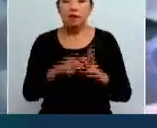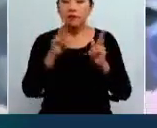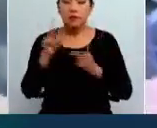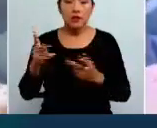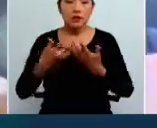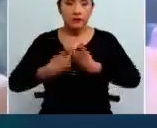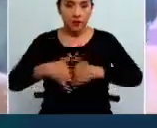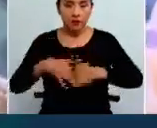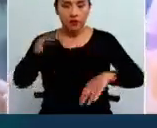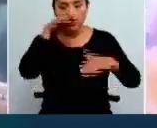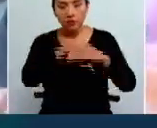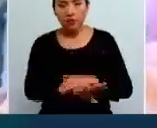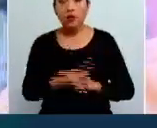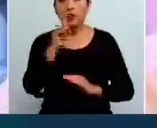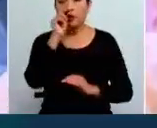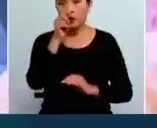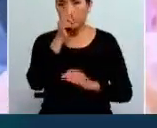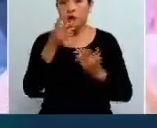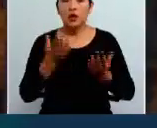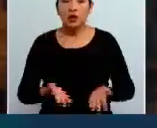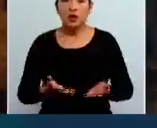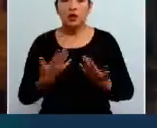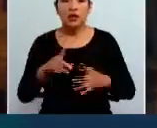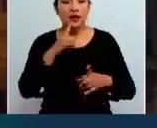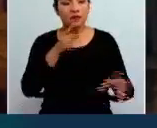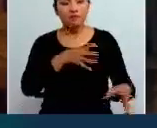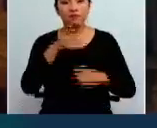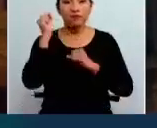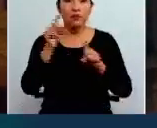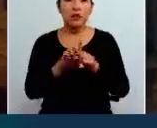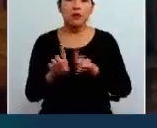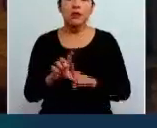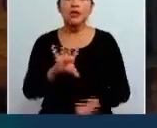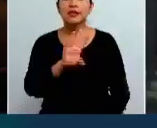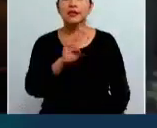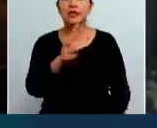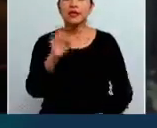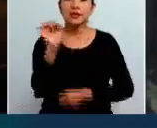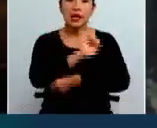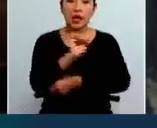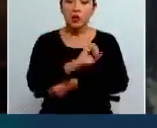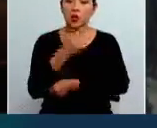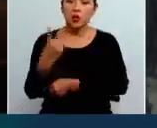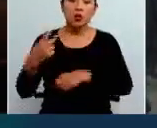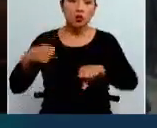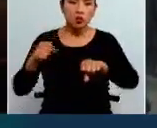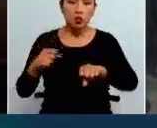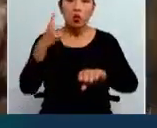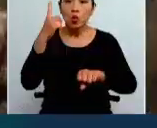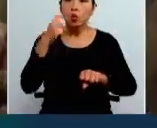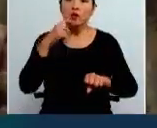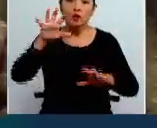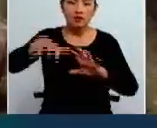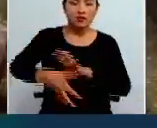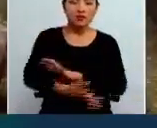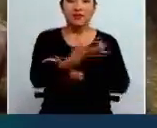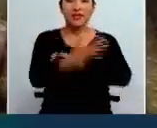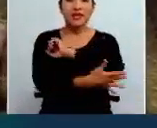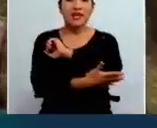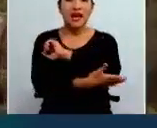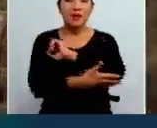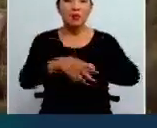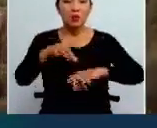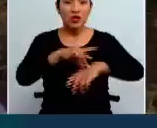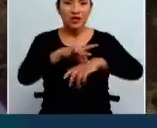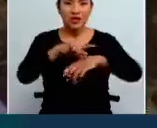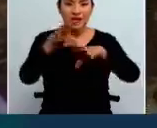fabricaban pasta de base de cocaína. Se incautaron además 6 vehículos, 2 motos, 1 tractor sin documentos. Y se tiene también